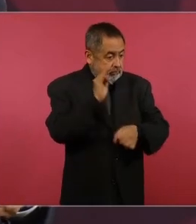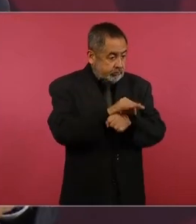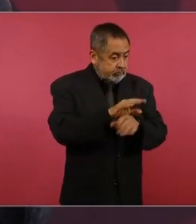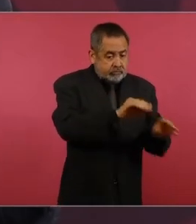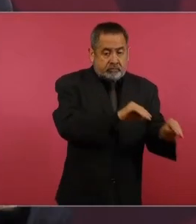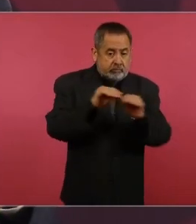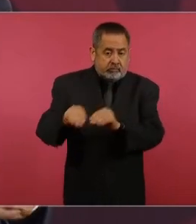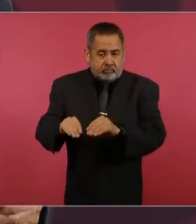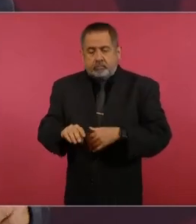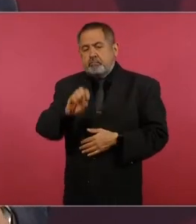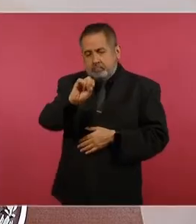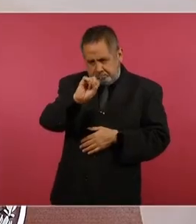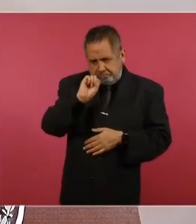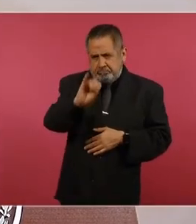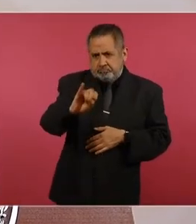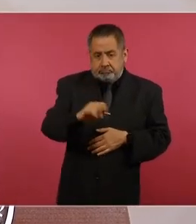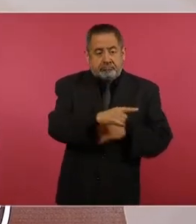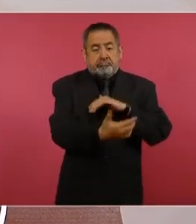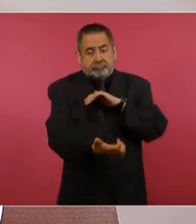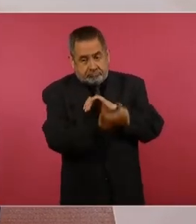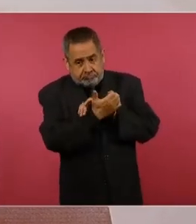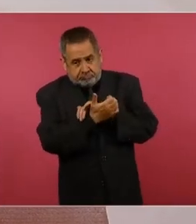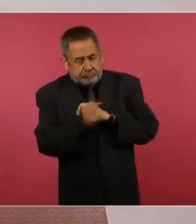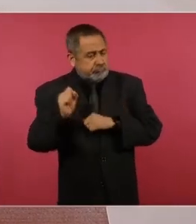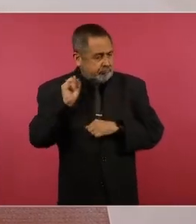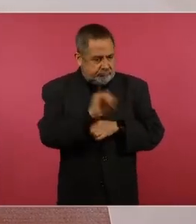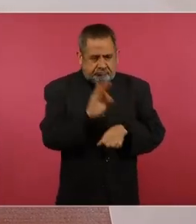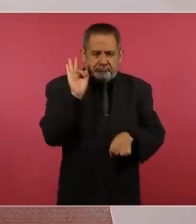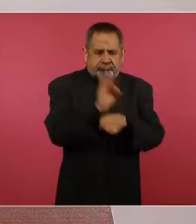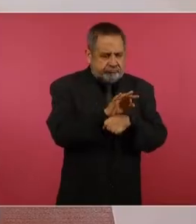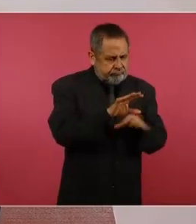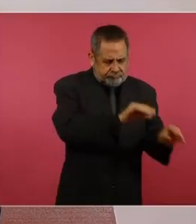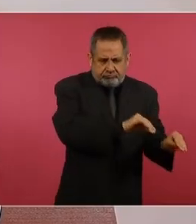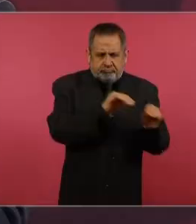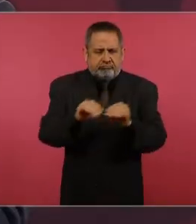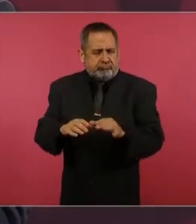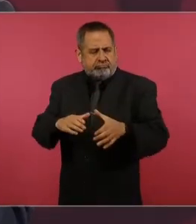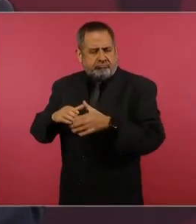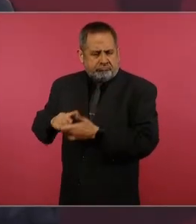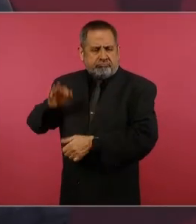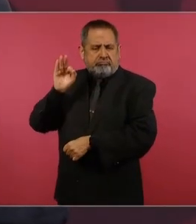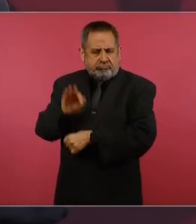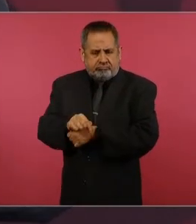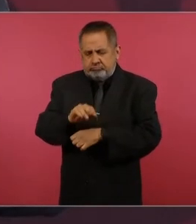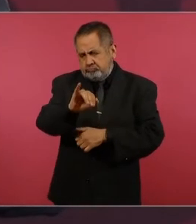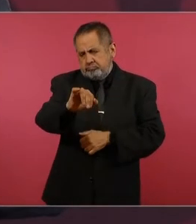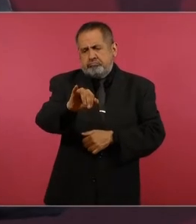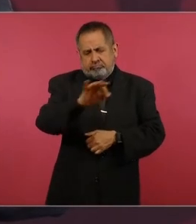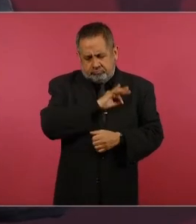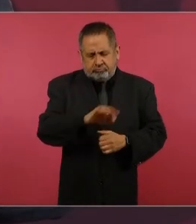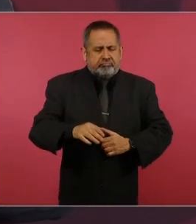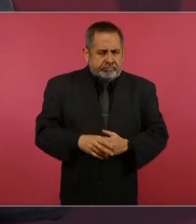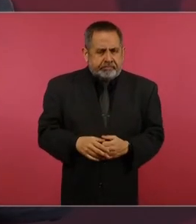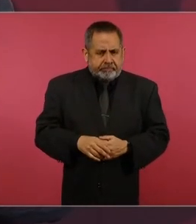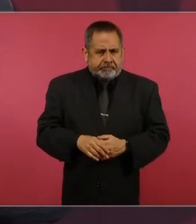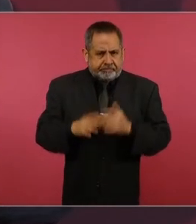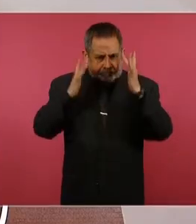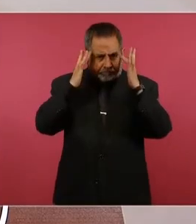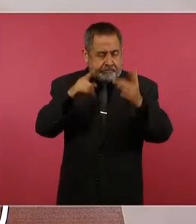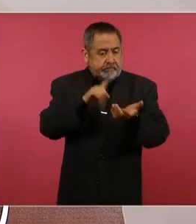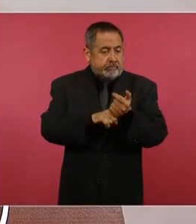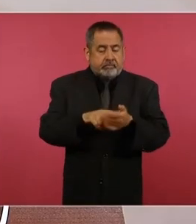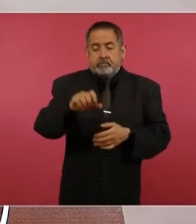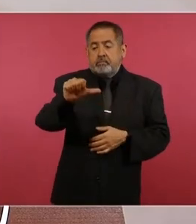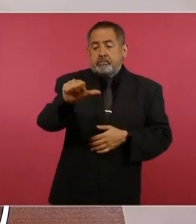nos los está pidiendo. Y nosotros consideramos sagrado el derecho de